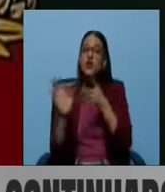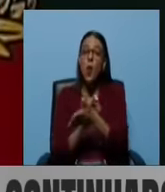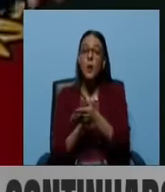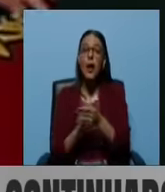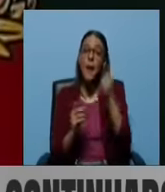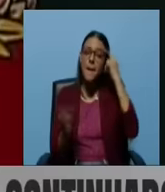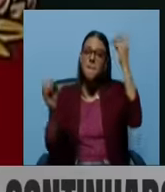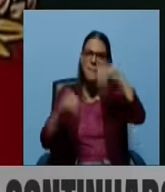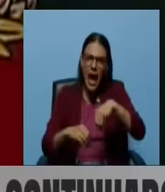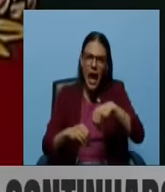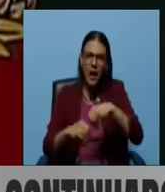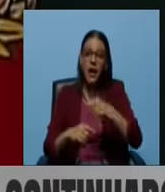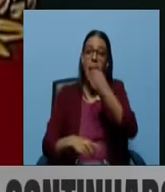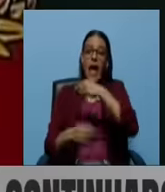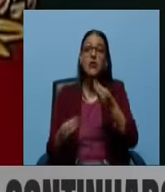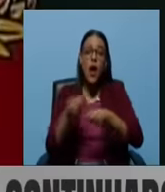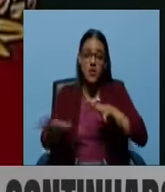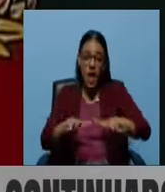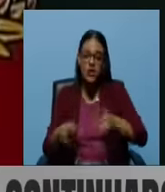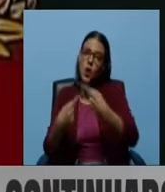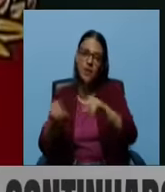La táctica es otra.